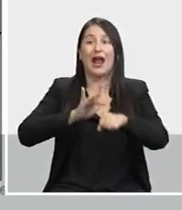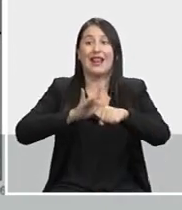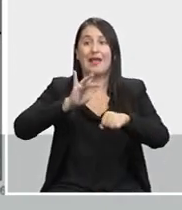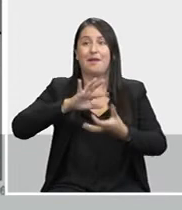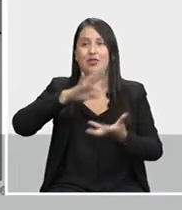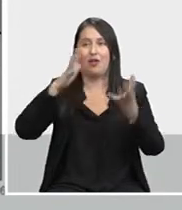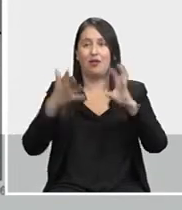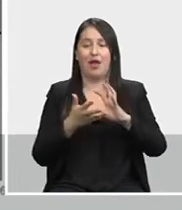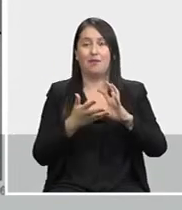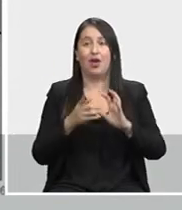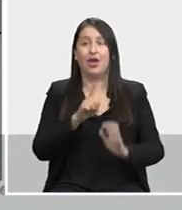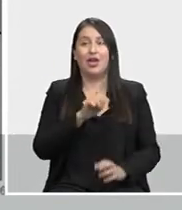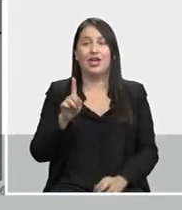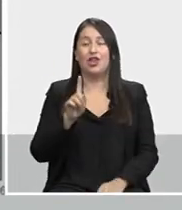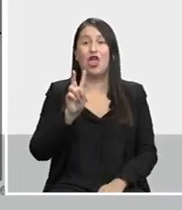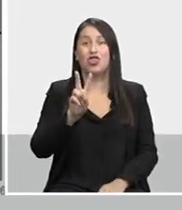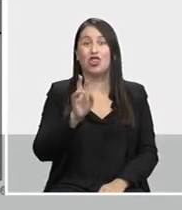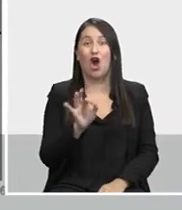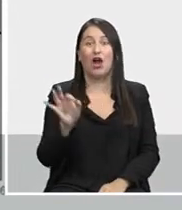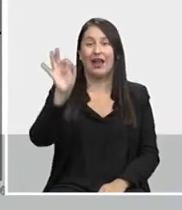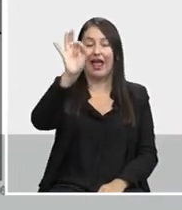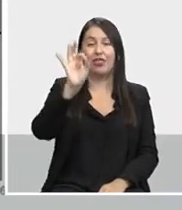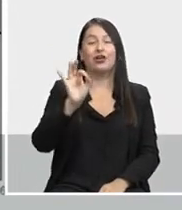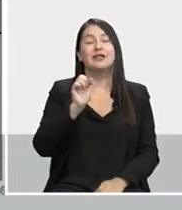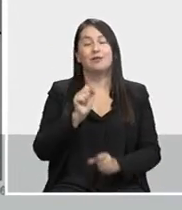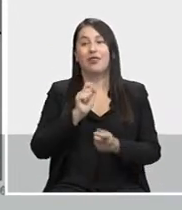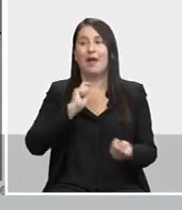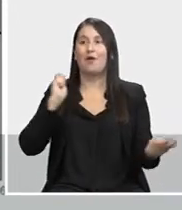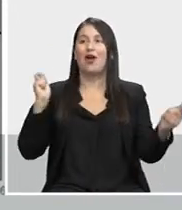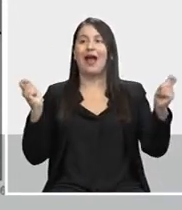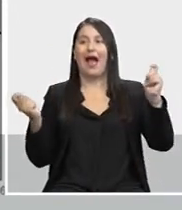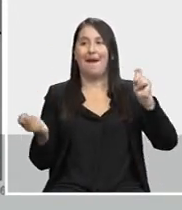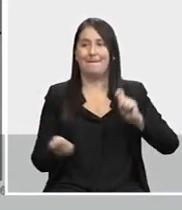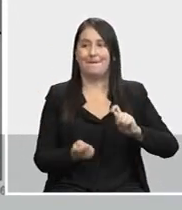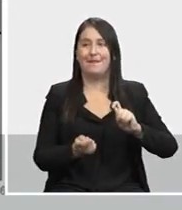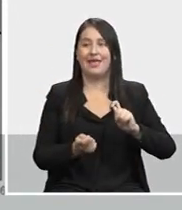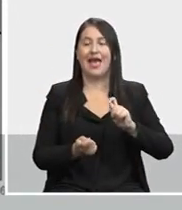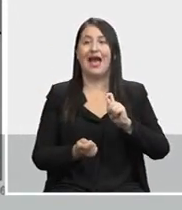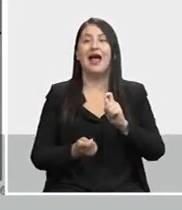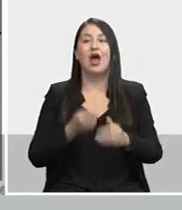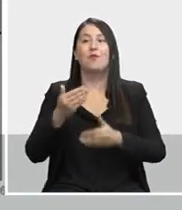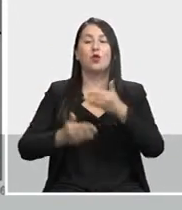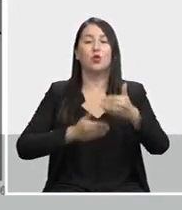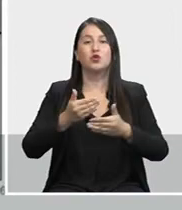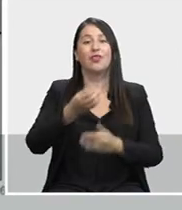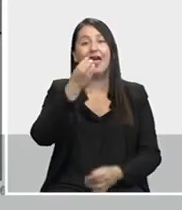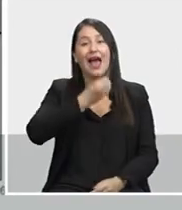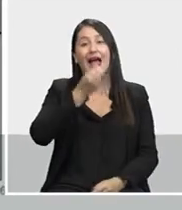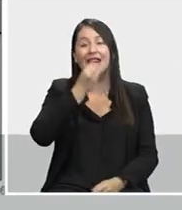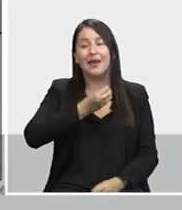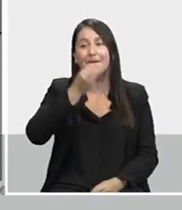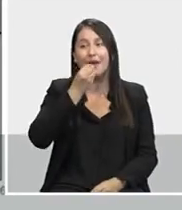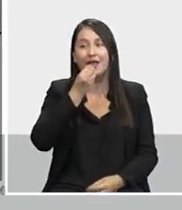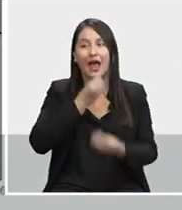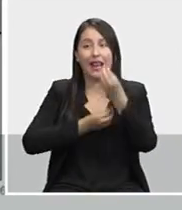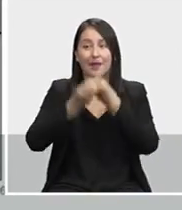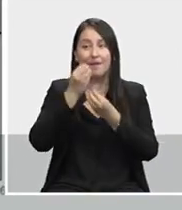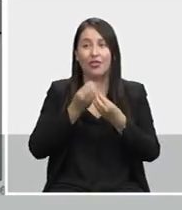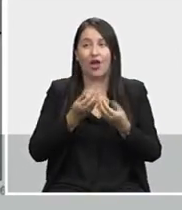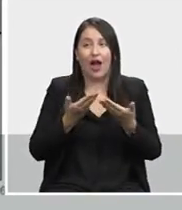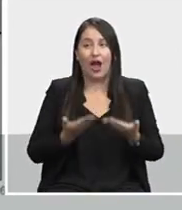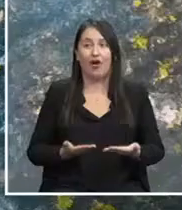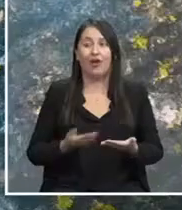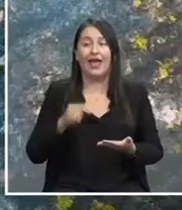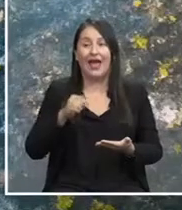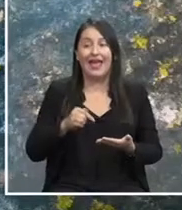siquiera 2 grados, a menos que transformemos fundamentalmente la producción y el consumo de alimentos a partir de ahora, durante